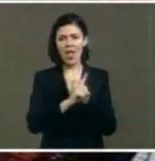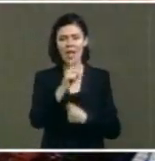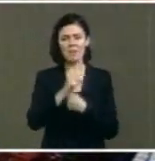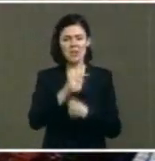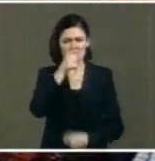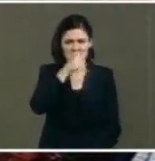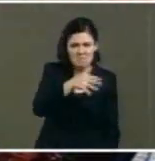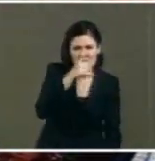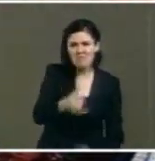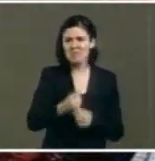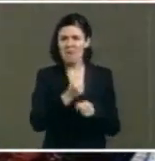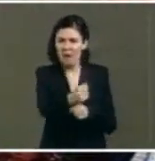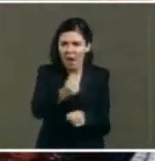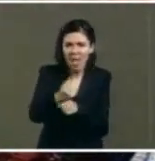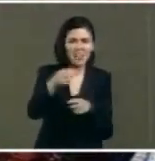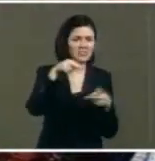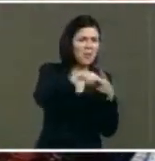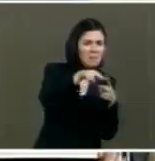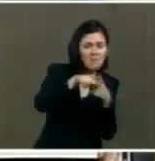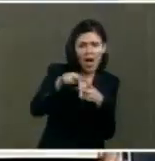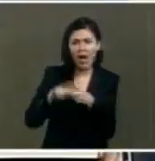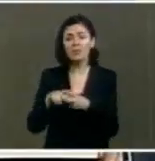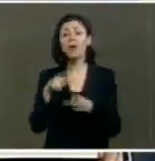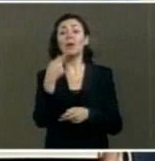noche es la que precede al amanecer.